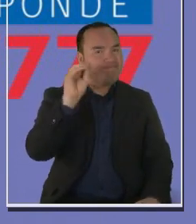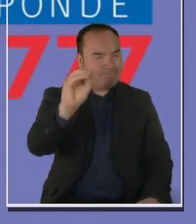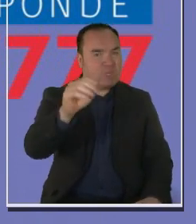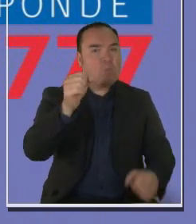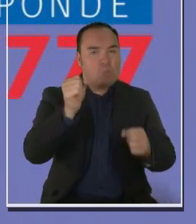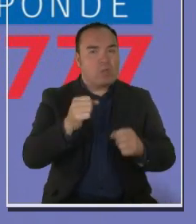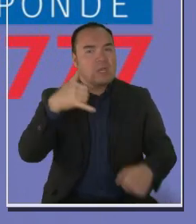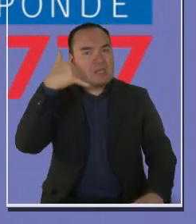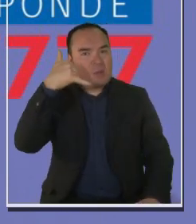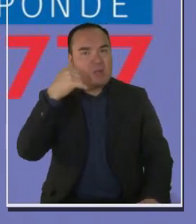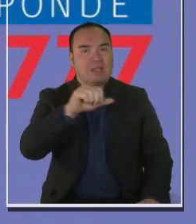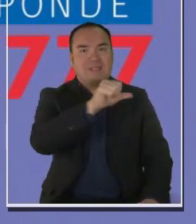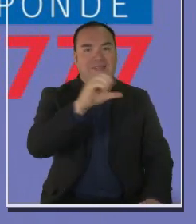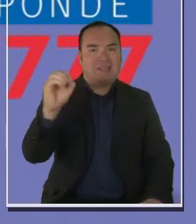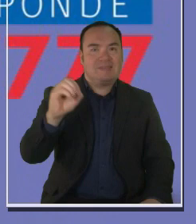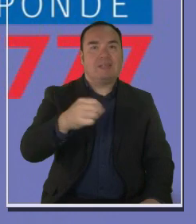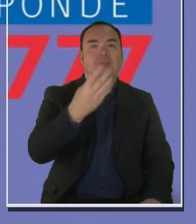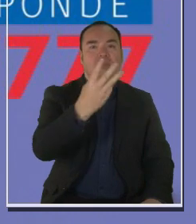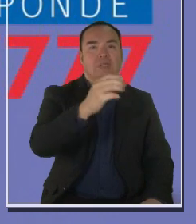llamar al